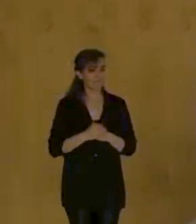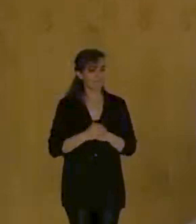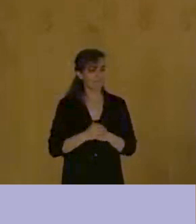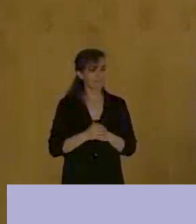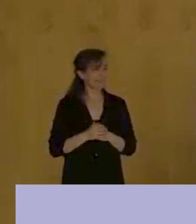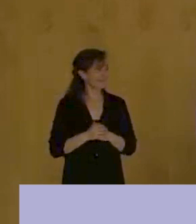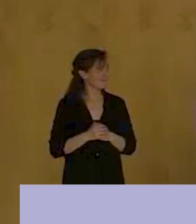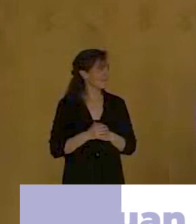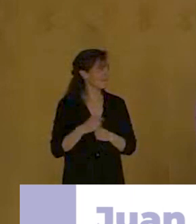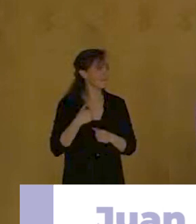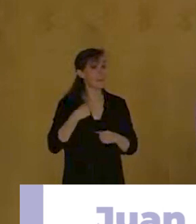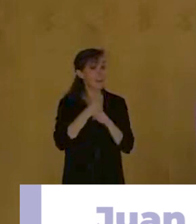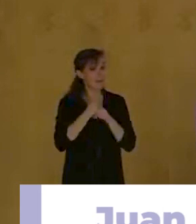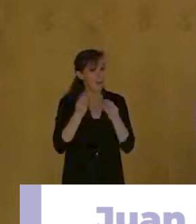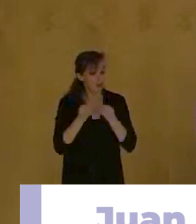Juan, las gafas,